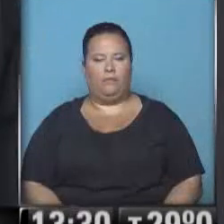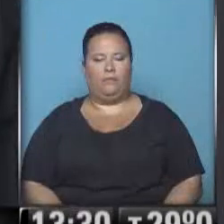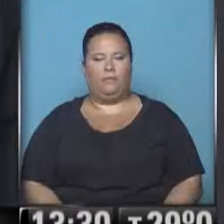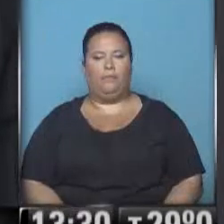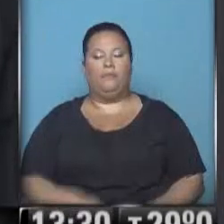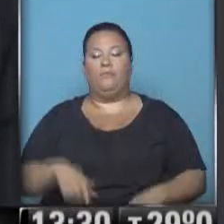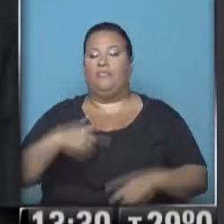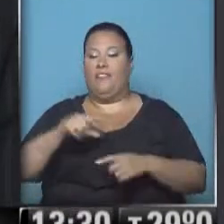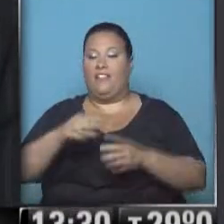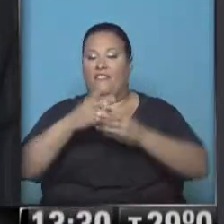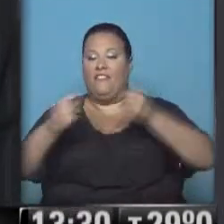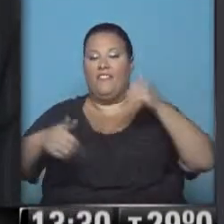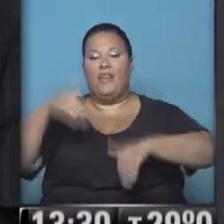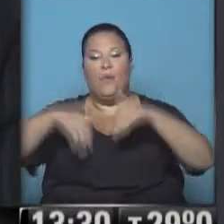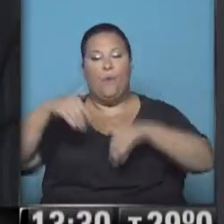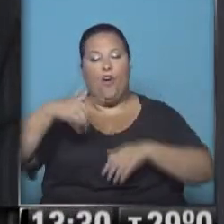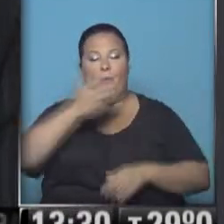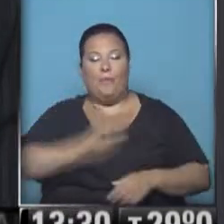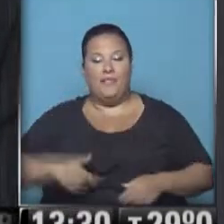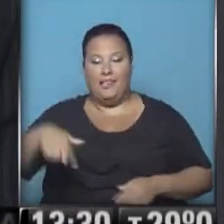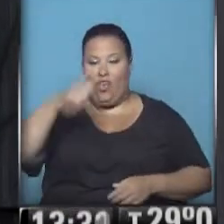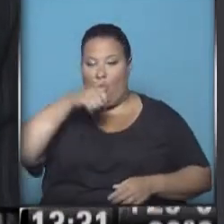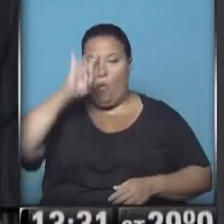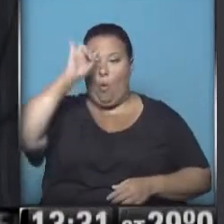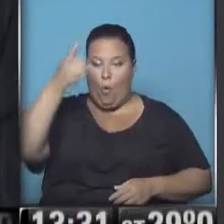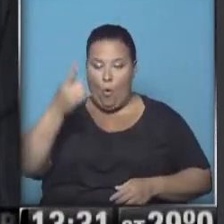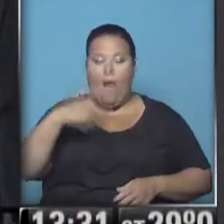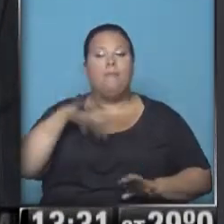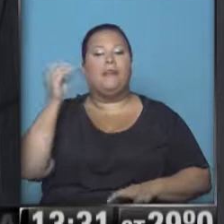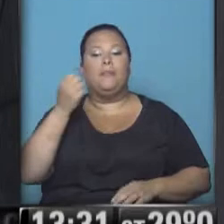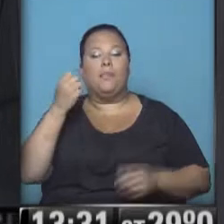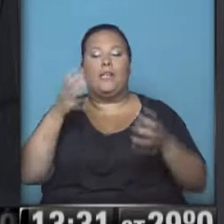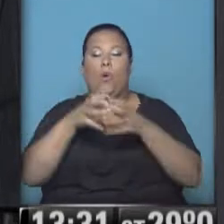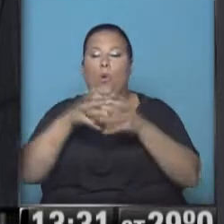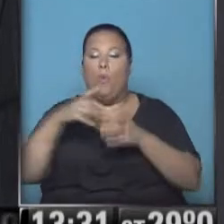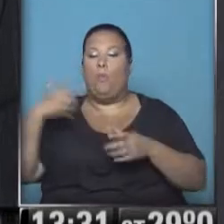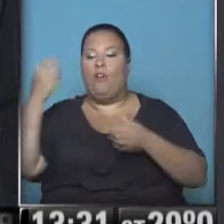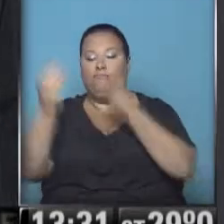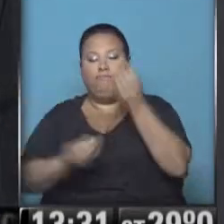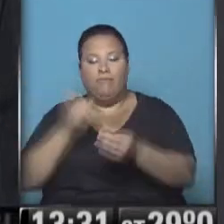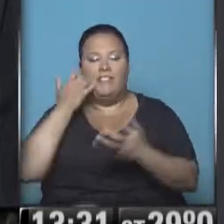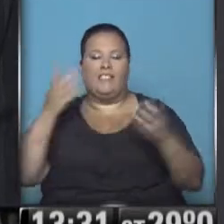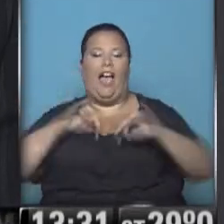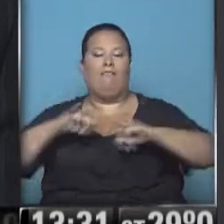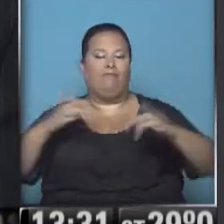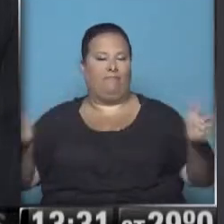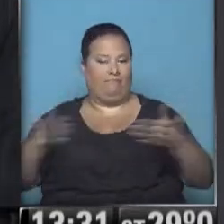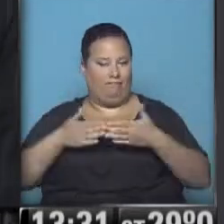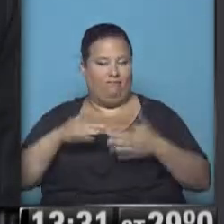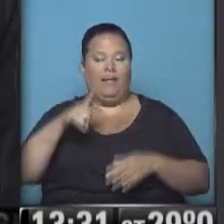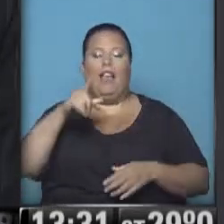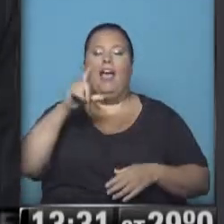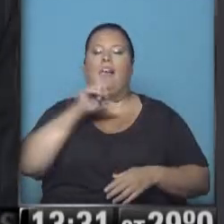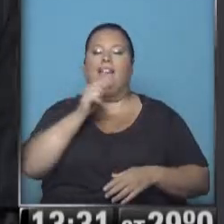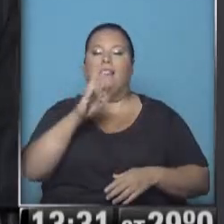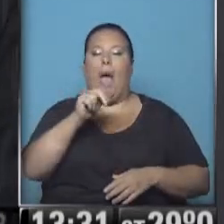recta final para las elecciones presidenciales de este domingo en uruguay los principales partidos y candidatos cerraron sus campañas hasta breva que es el